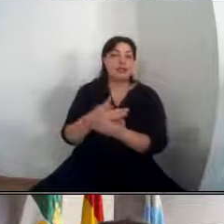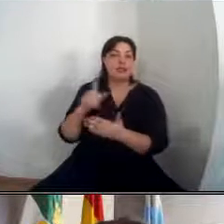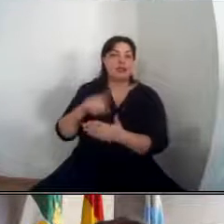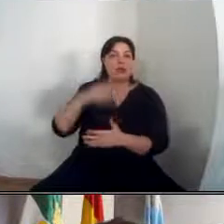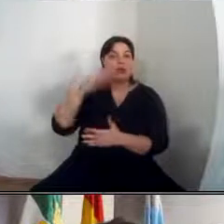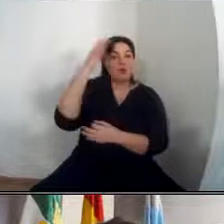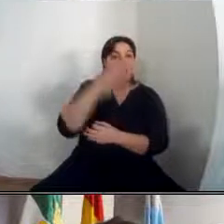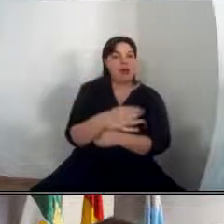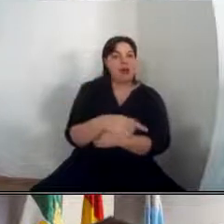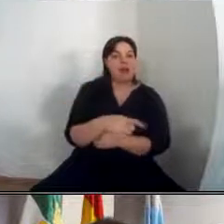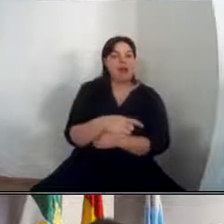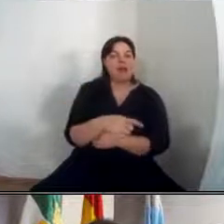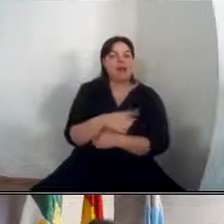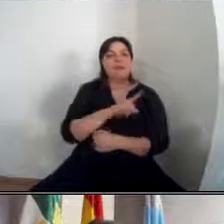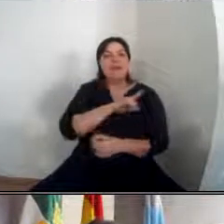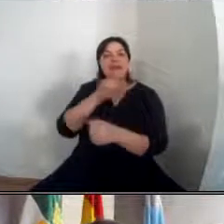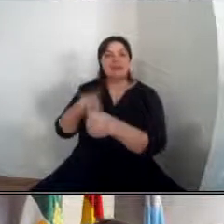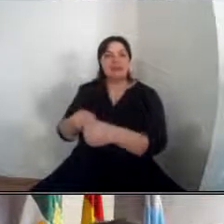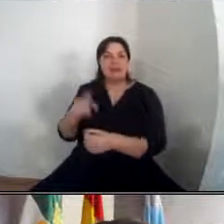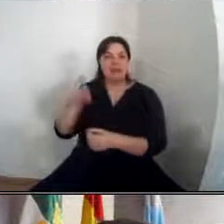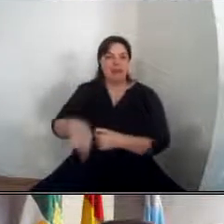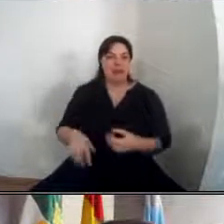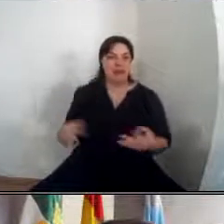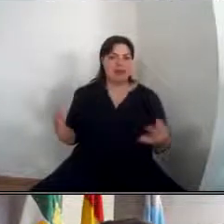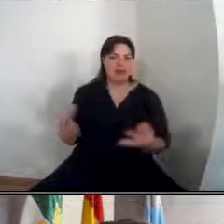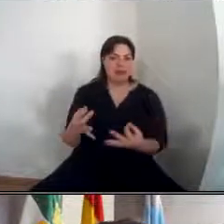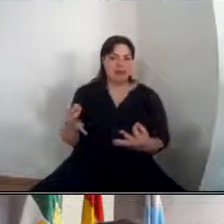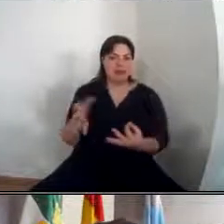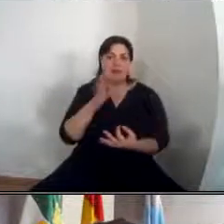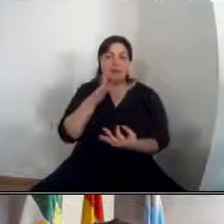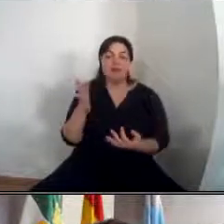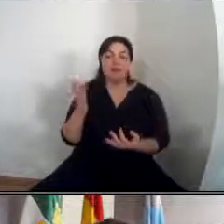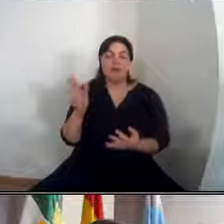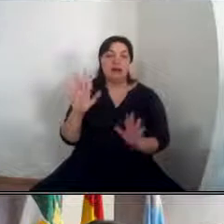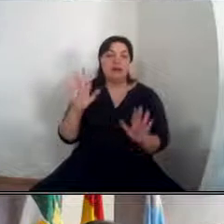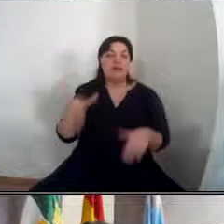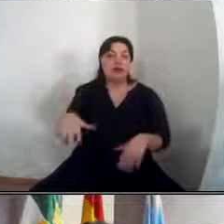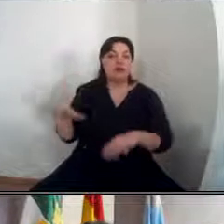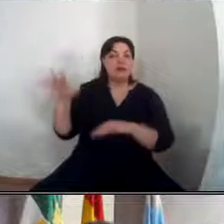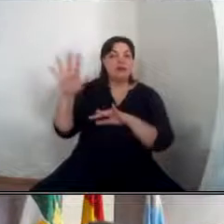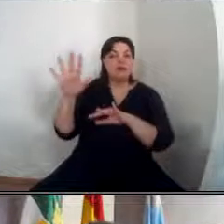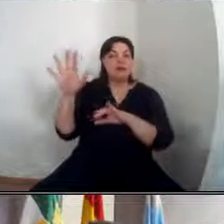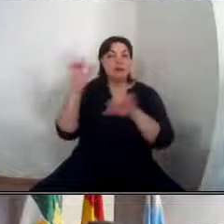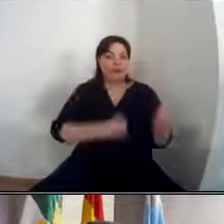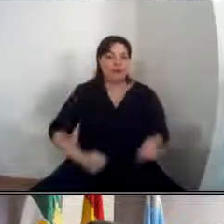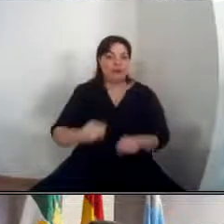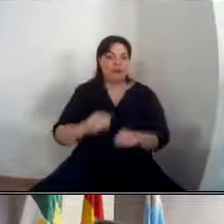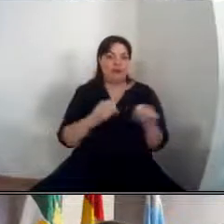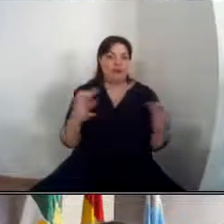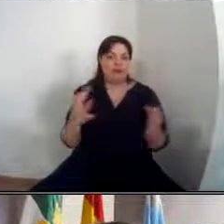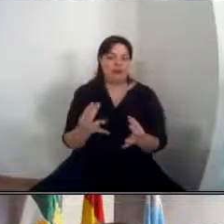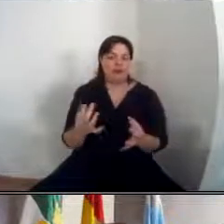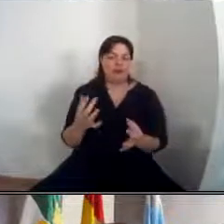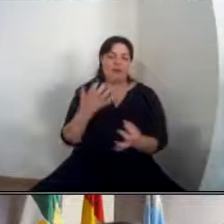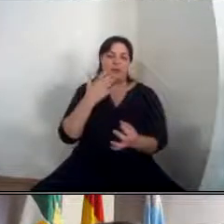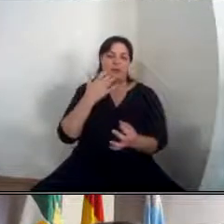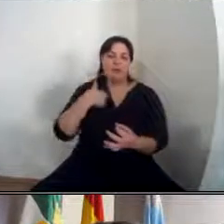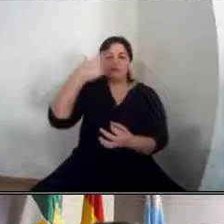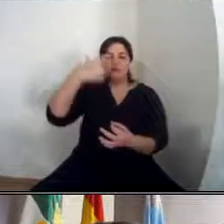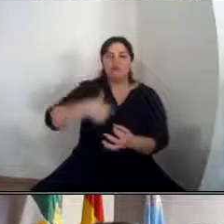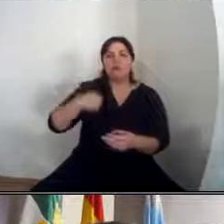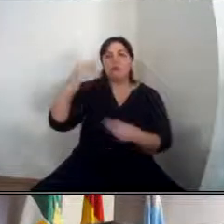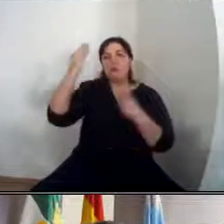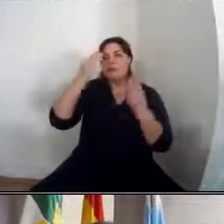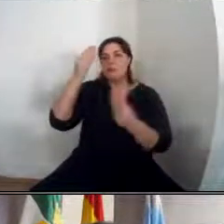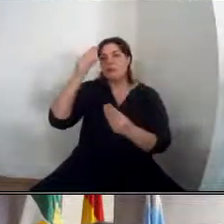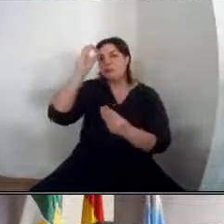ruralidad entren, precisamente para poderlo proteger. Yo soy de los que piensa que en